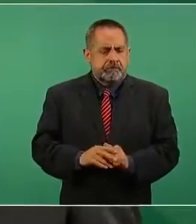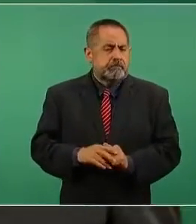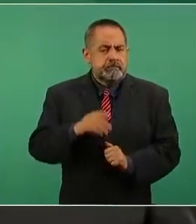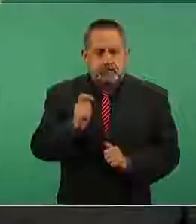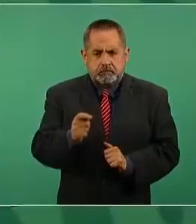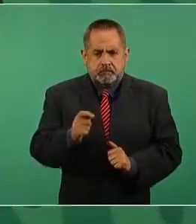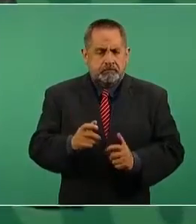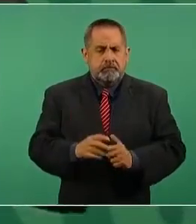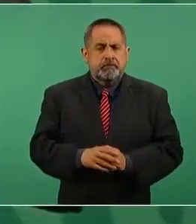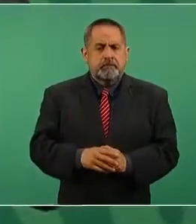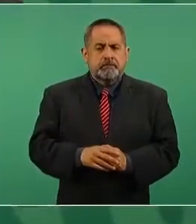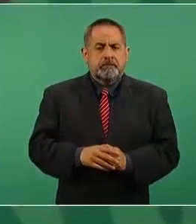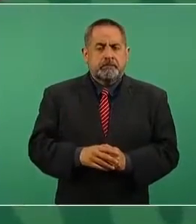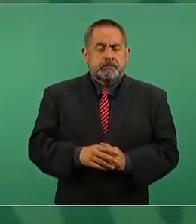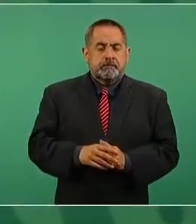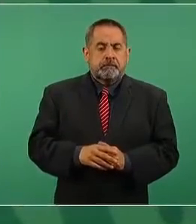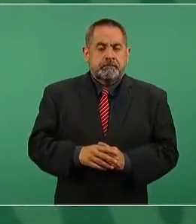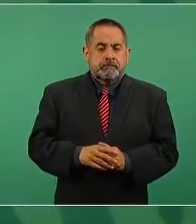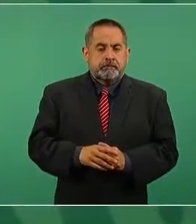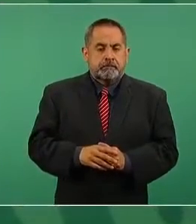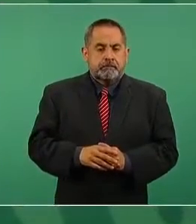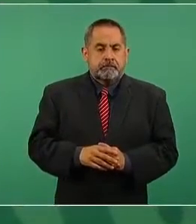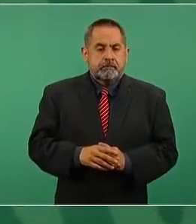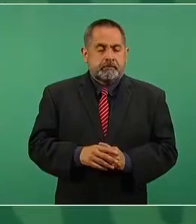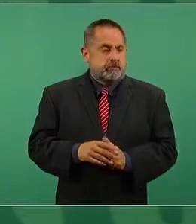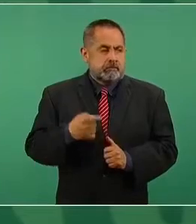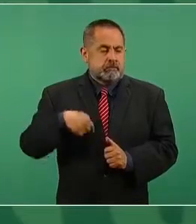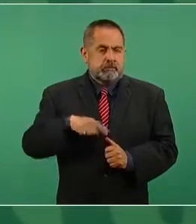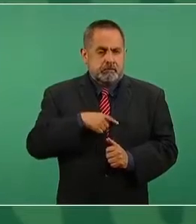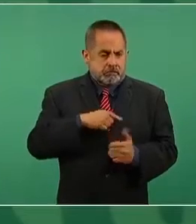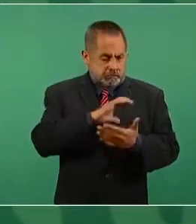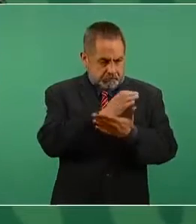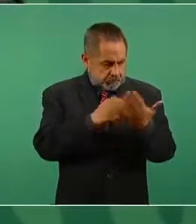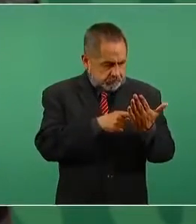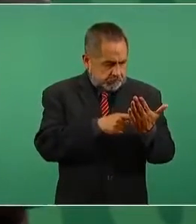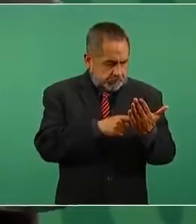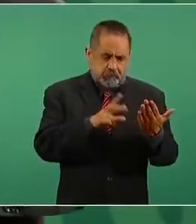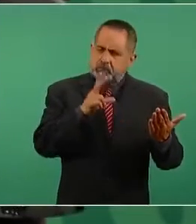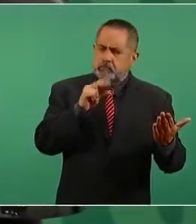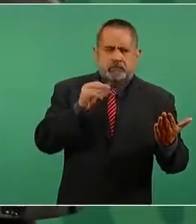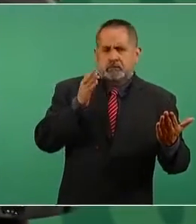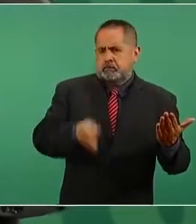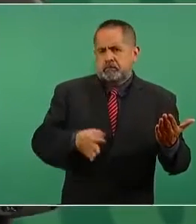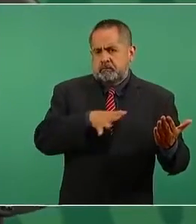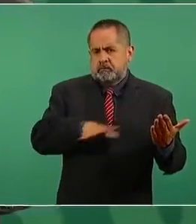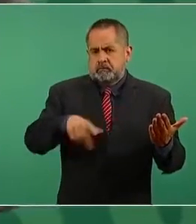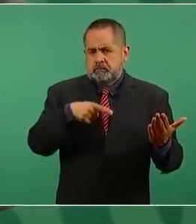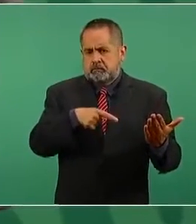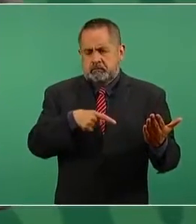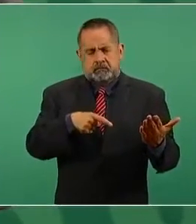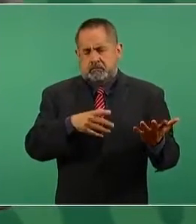Entonces, y porque no aceptábamos el contrato,